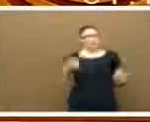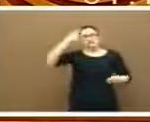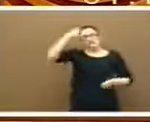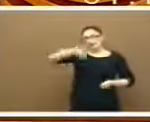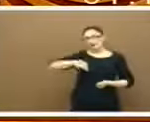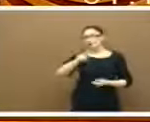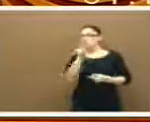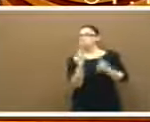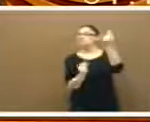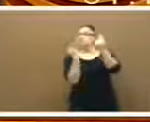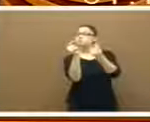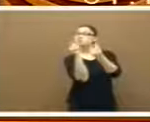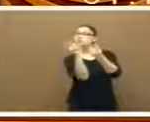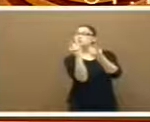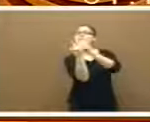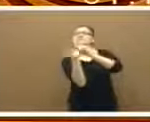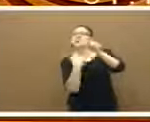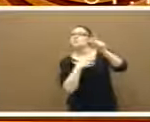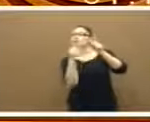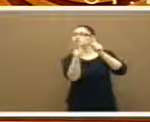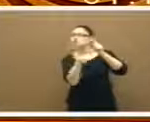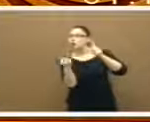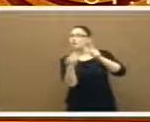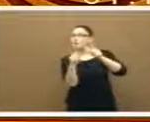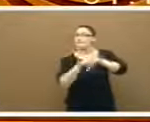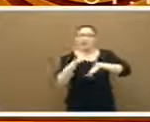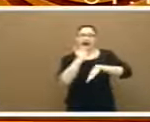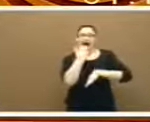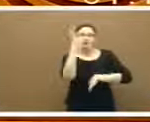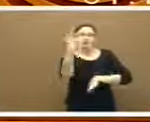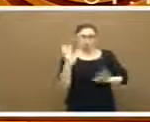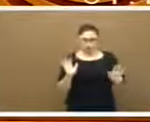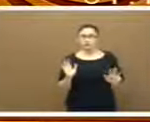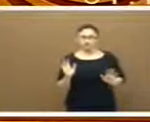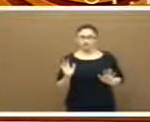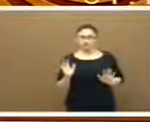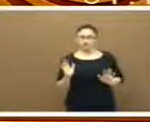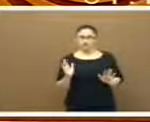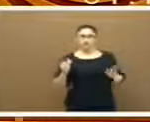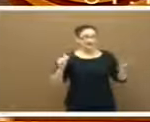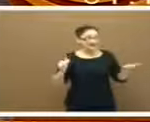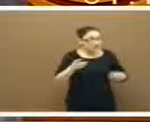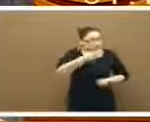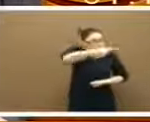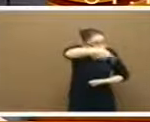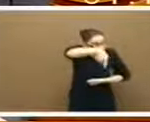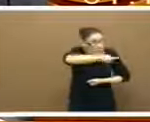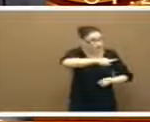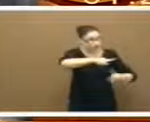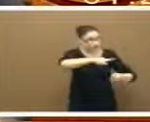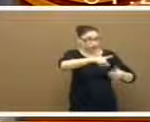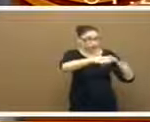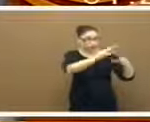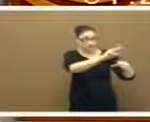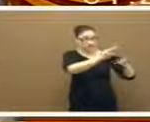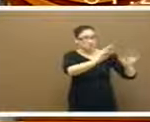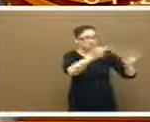modificar el presupuesto para que sirva para algo. Y en ese sentido, ustedes son extremadamente técnicos,